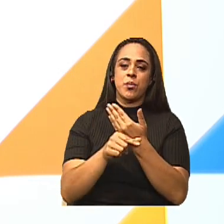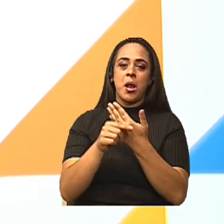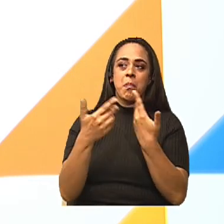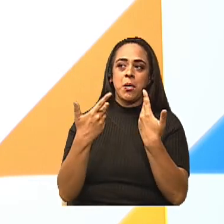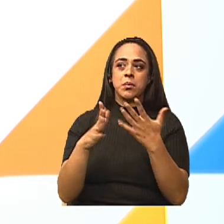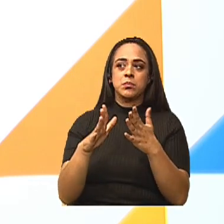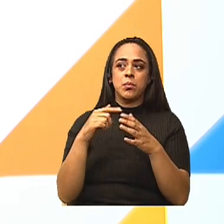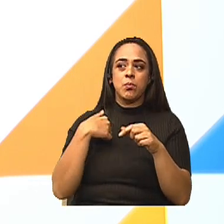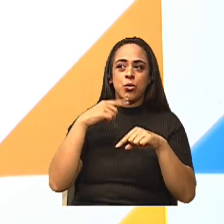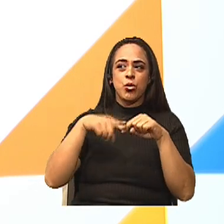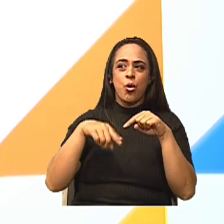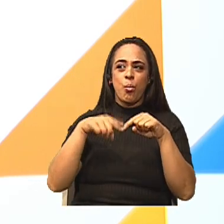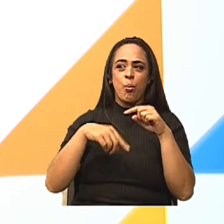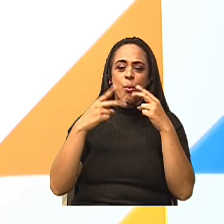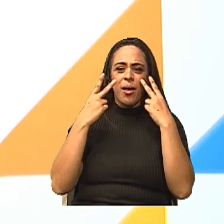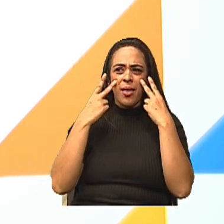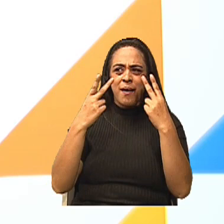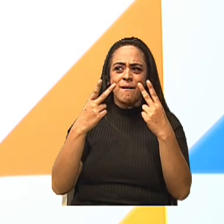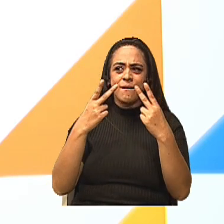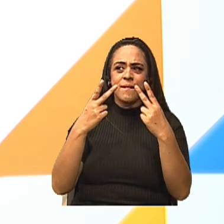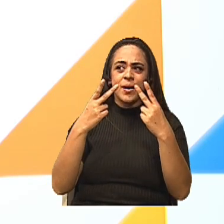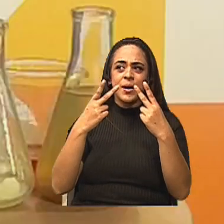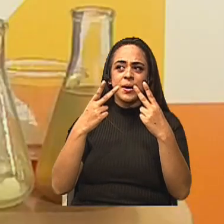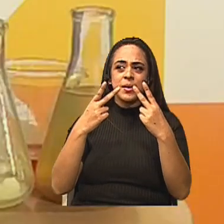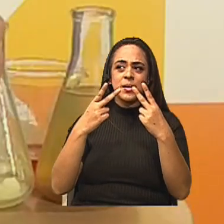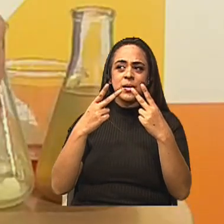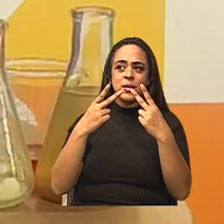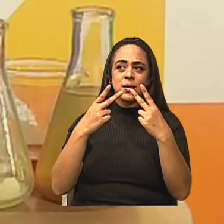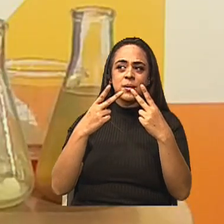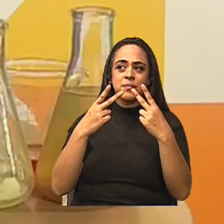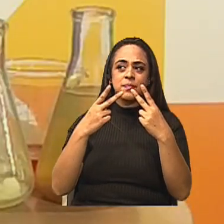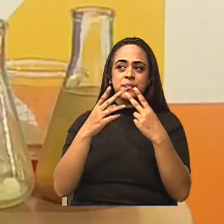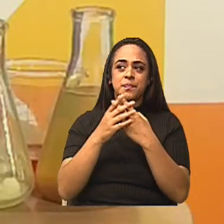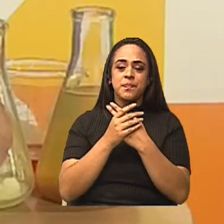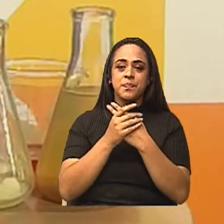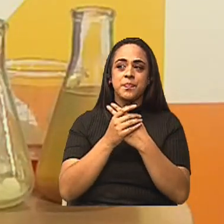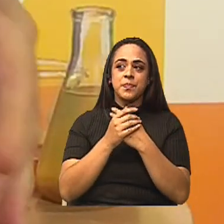ya no lo voy a poder ver. No sé si la cámara me hace un enfoque ahí, porfa.